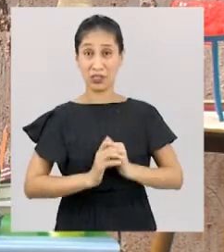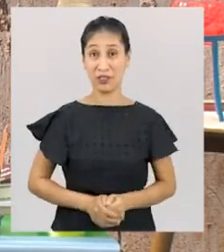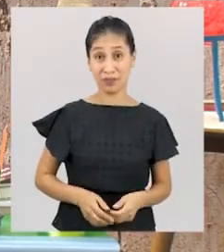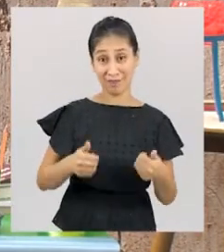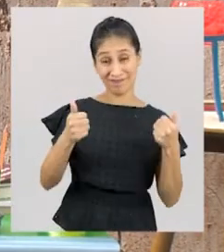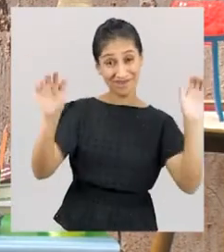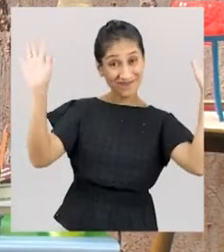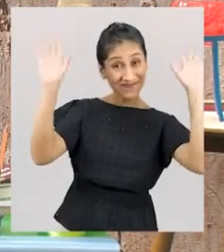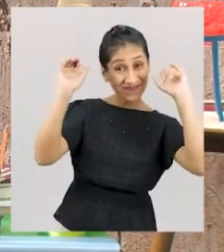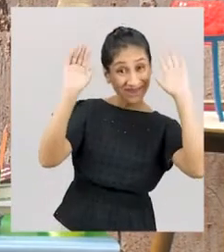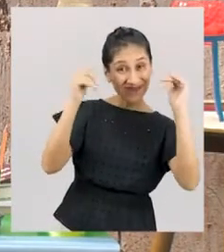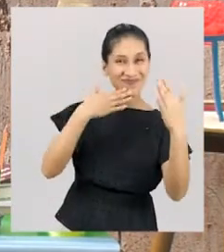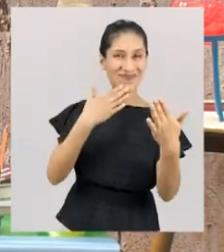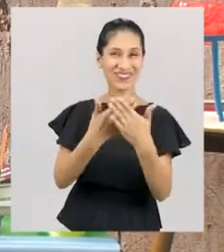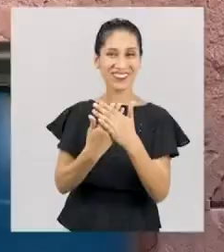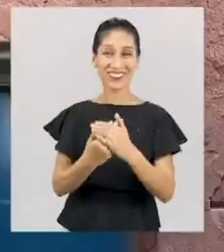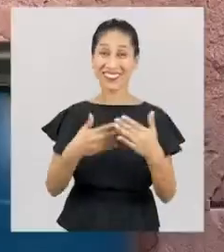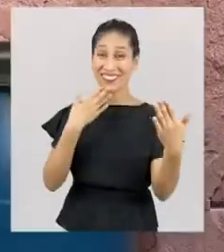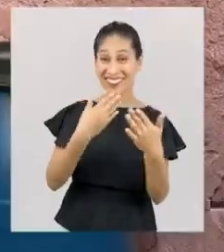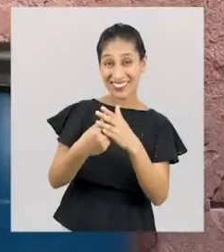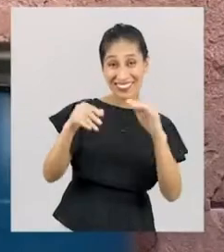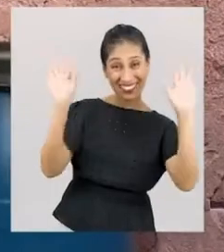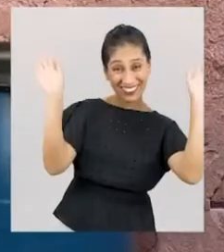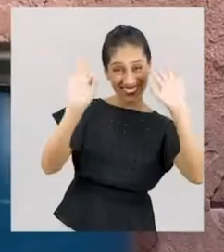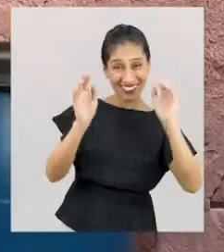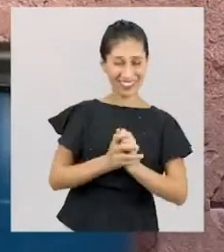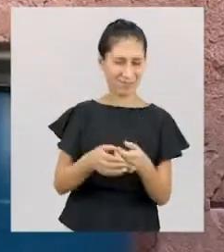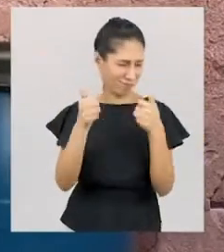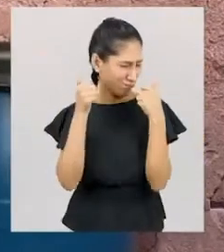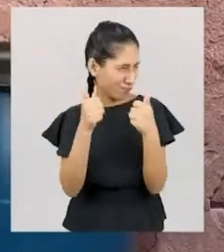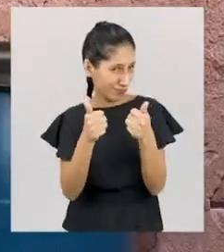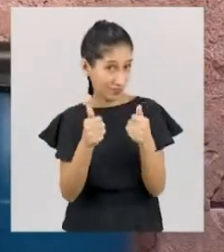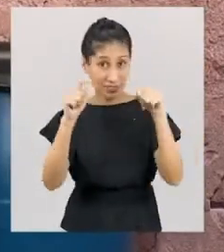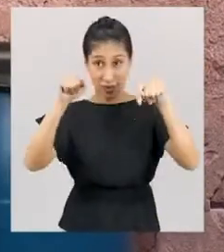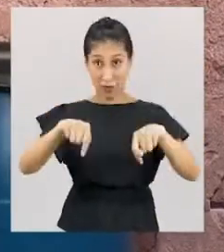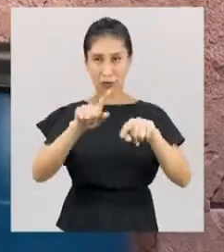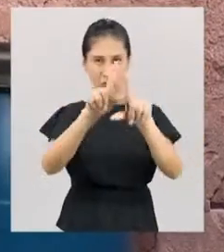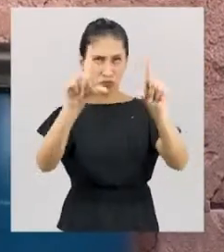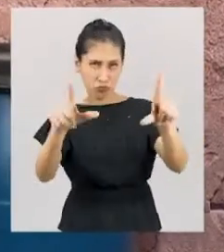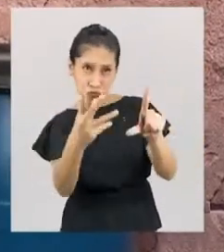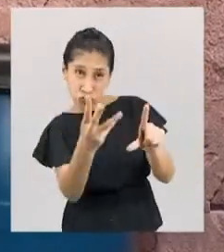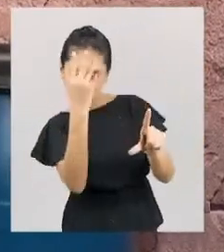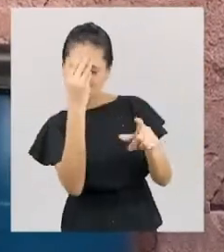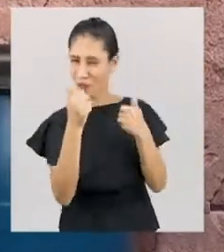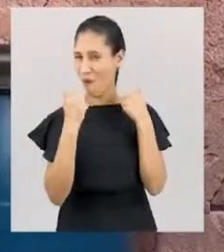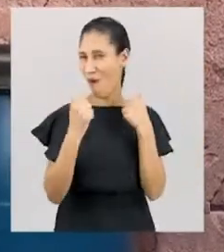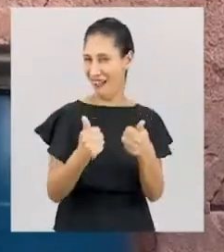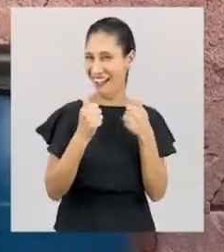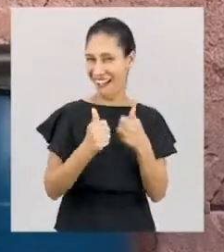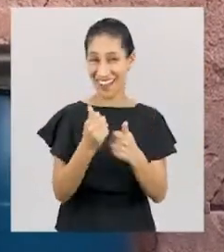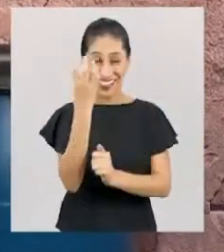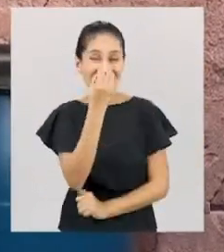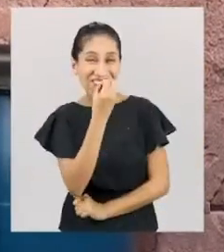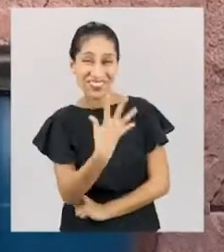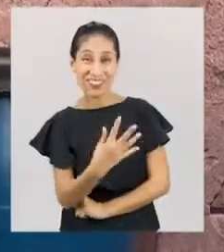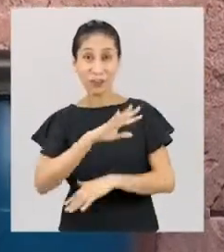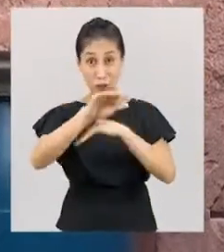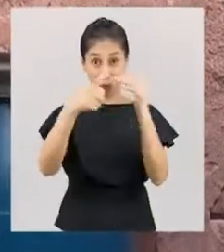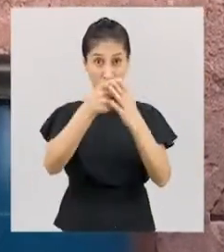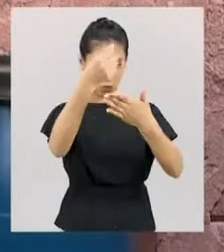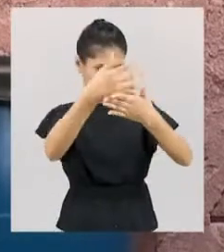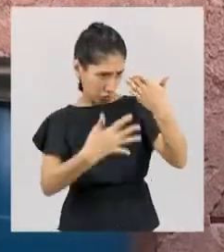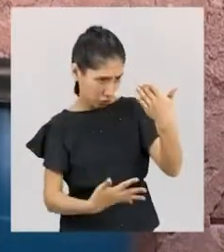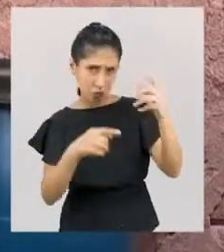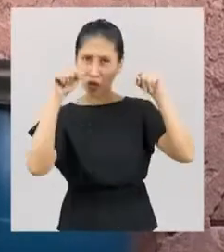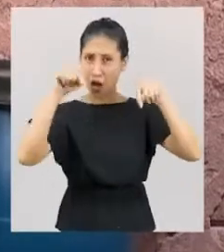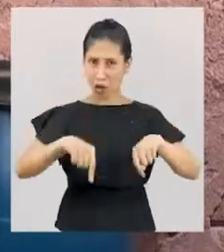aprendido hoy. Nos vemos, gracias. Gracias, Franco. Por supuesto que sí, esta clase estuvo chéverísima. Con todos